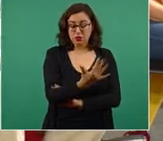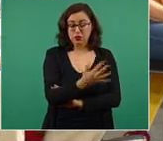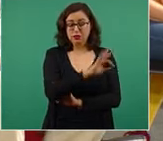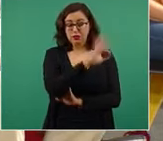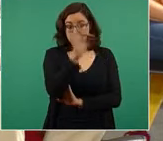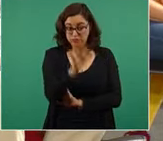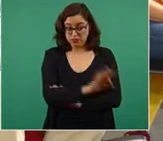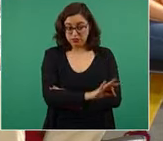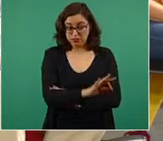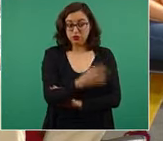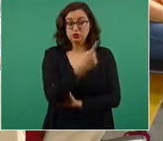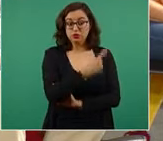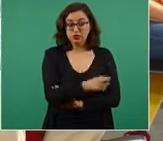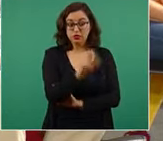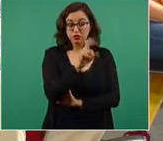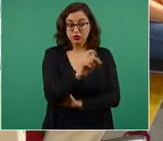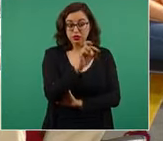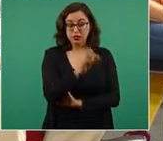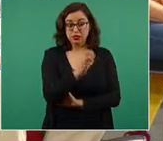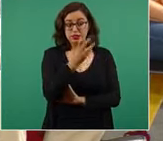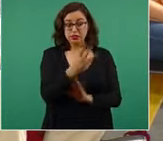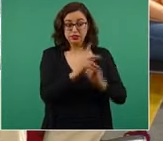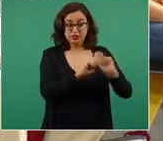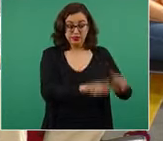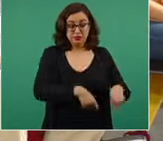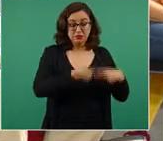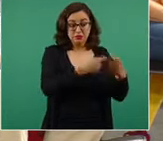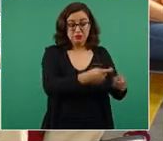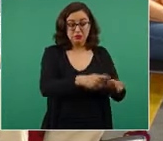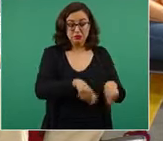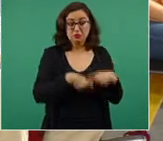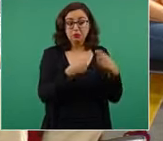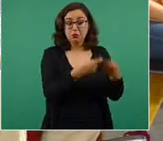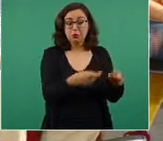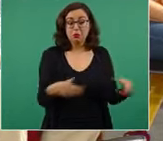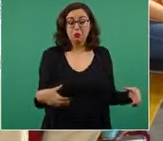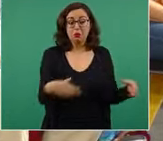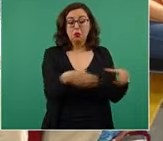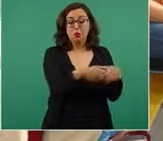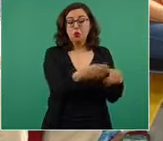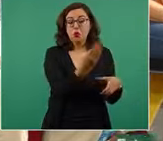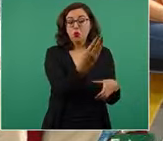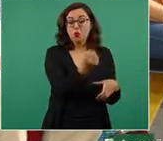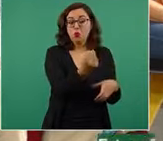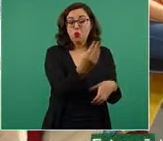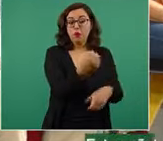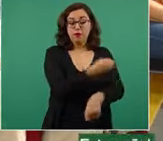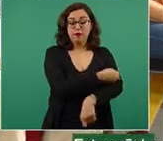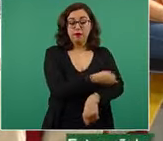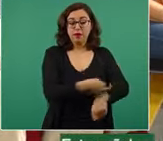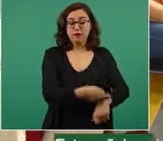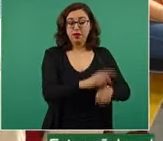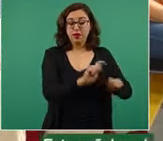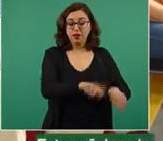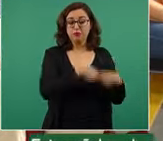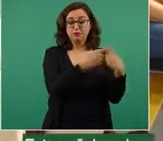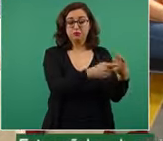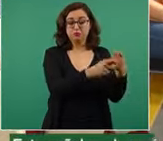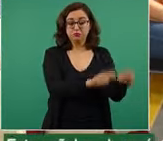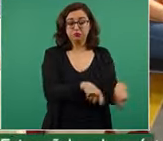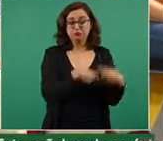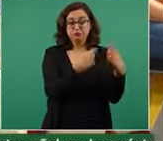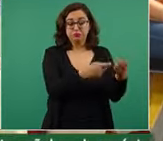133 concesiones recaen en 9 familias, pero lo que llama la atención es que estas 9 familias, pues